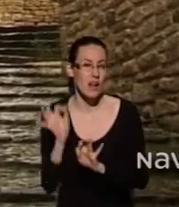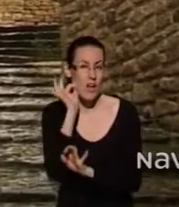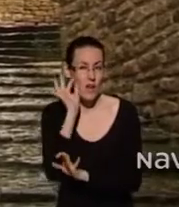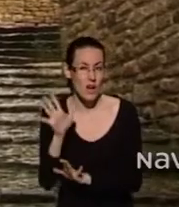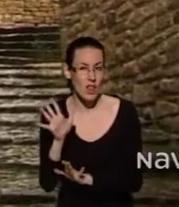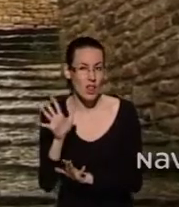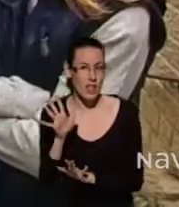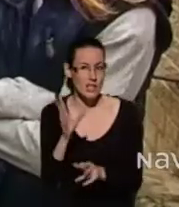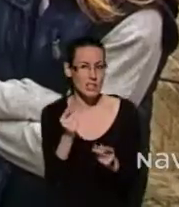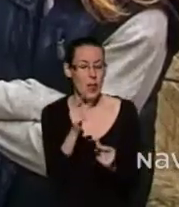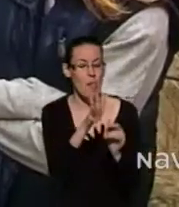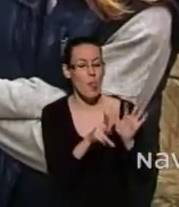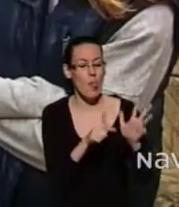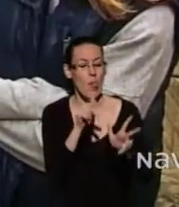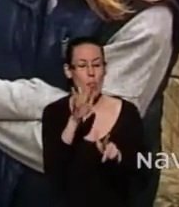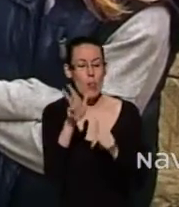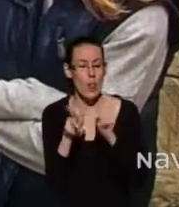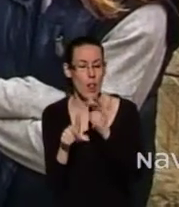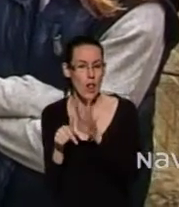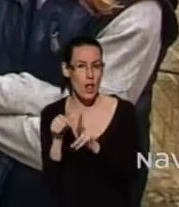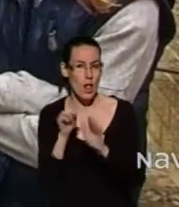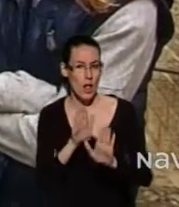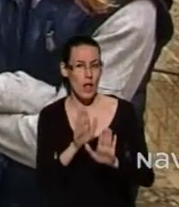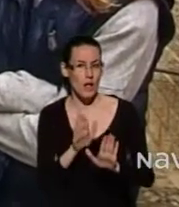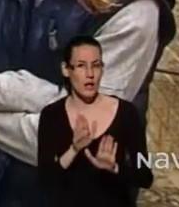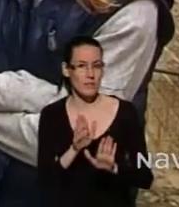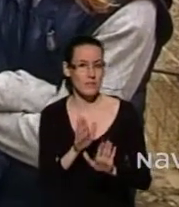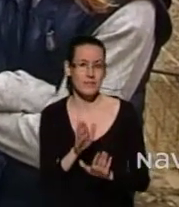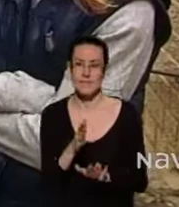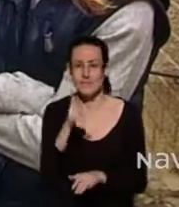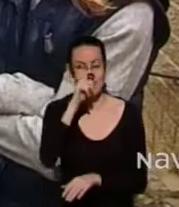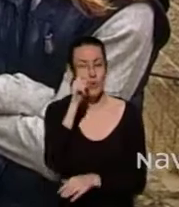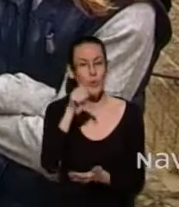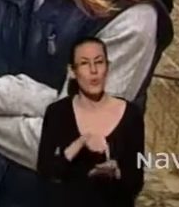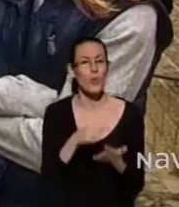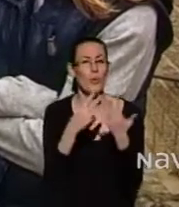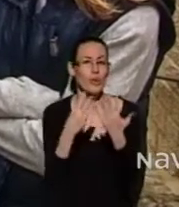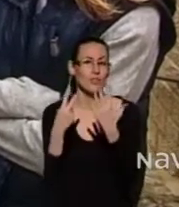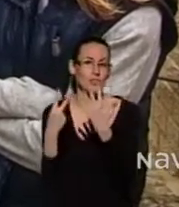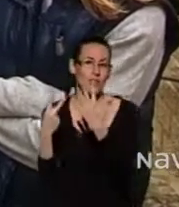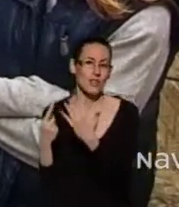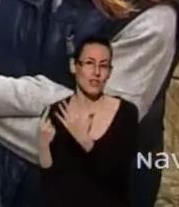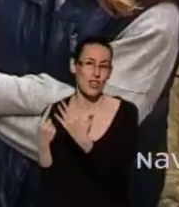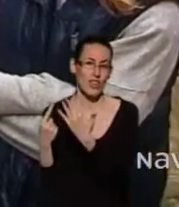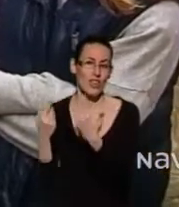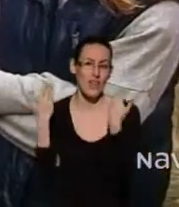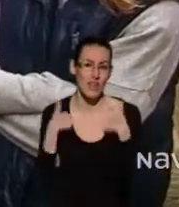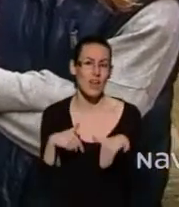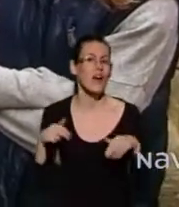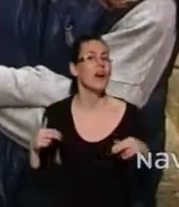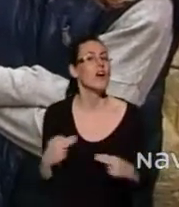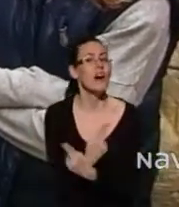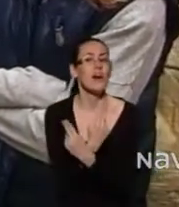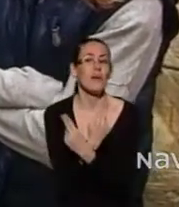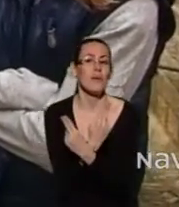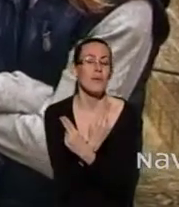Hubo muchas guerrilleras. En el año 1811, en septiembre, bueno, pues volvieron a llegar los franceses a Aibar.